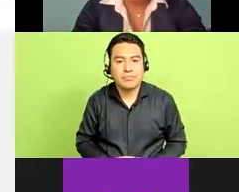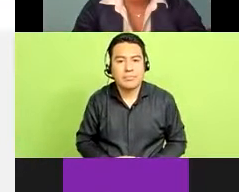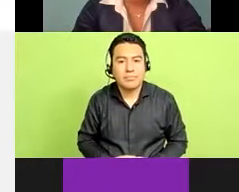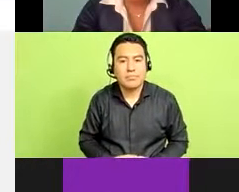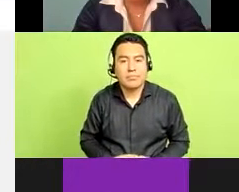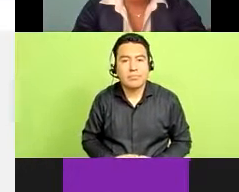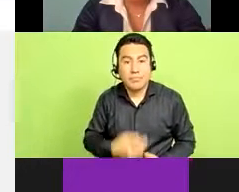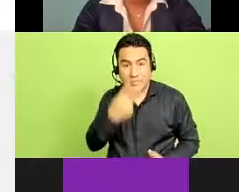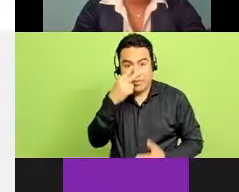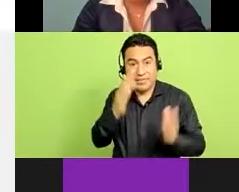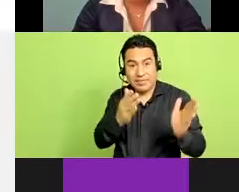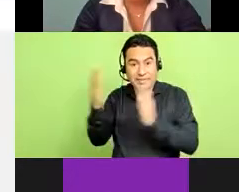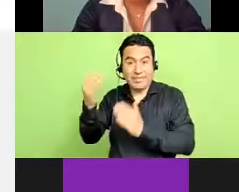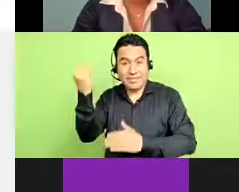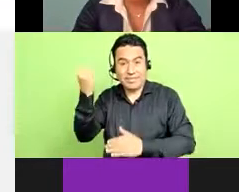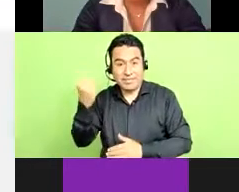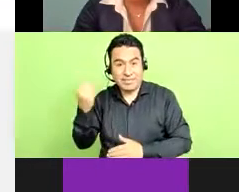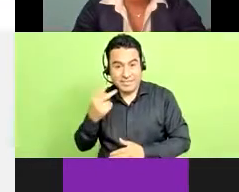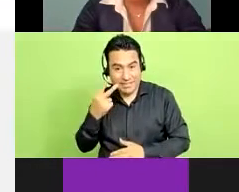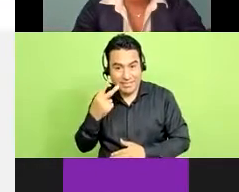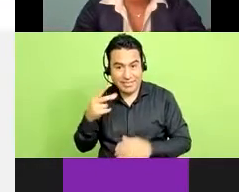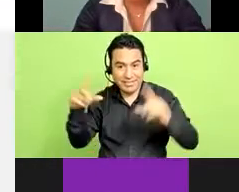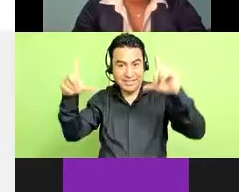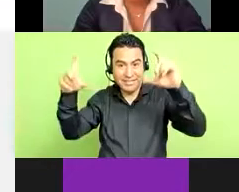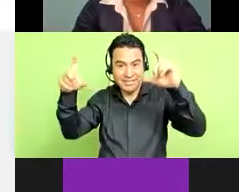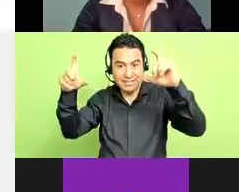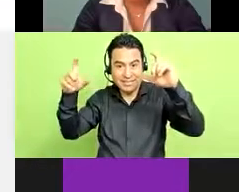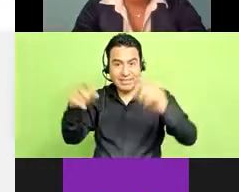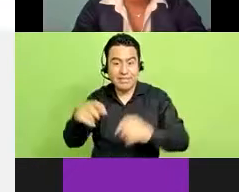el tema de las macrorregiones